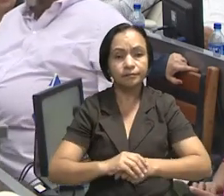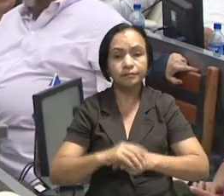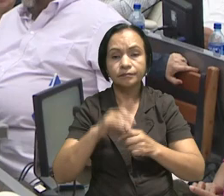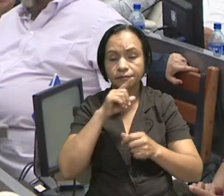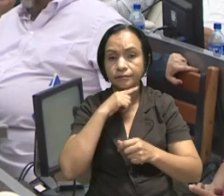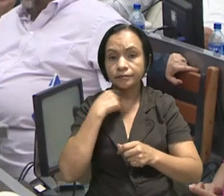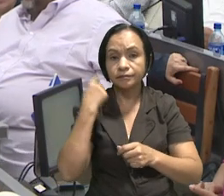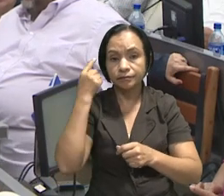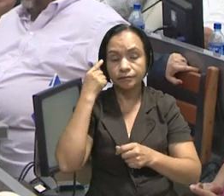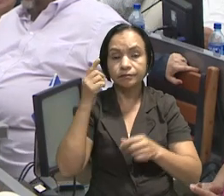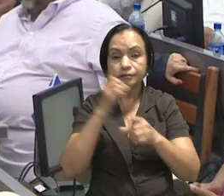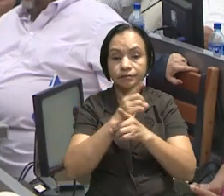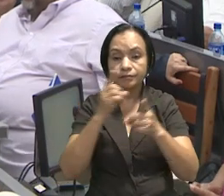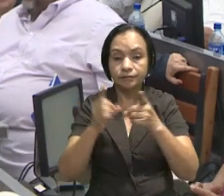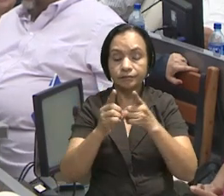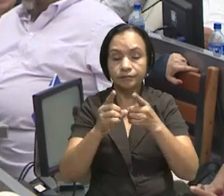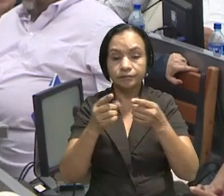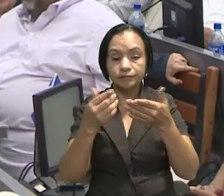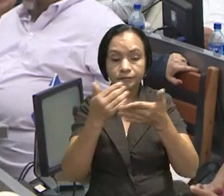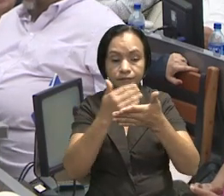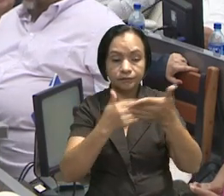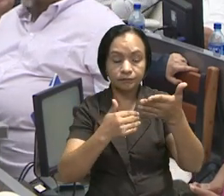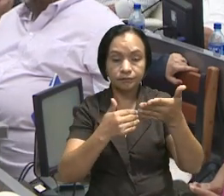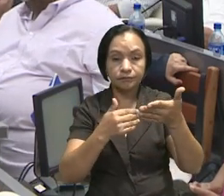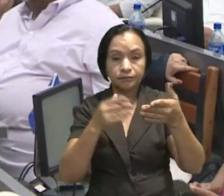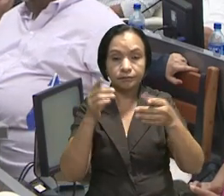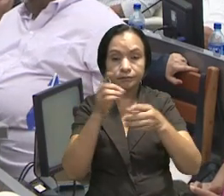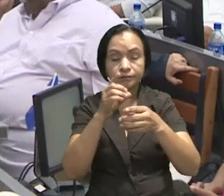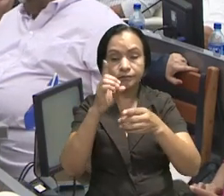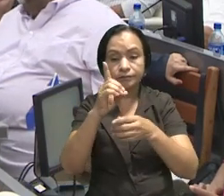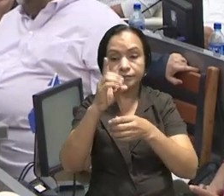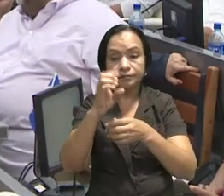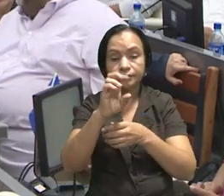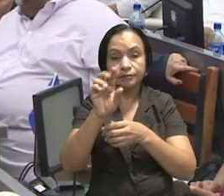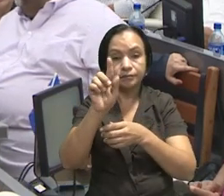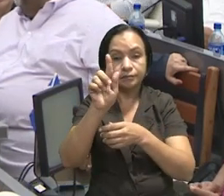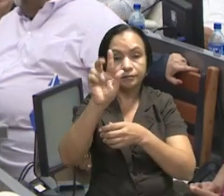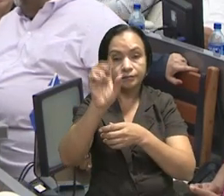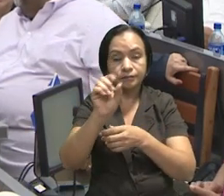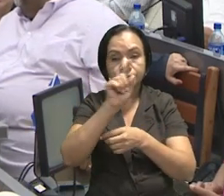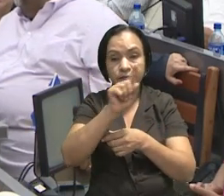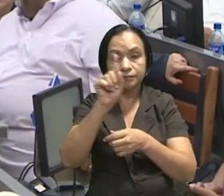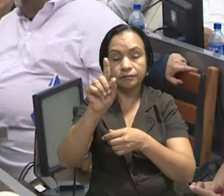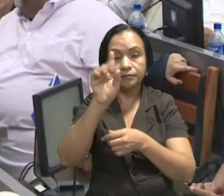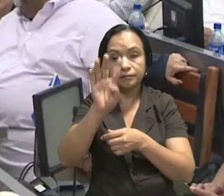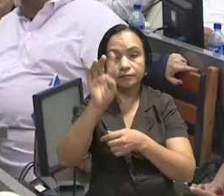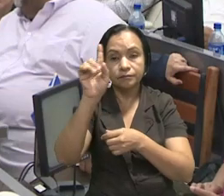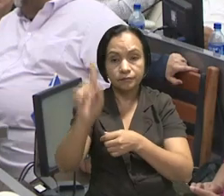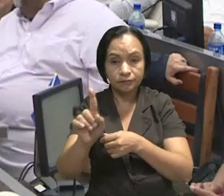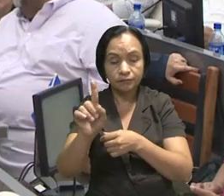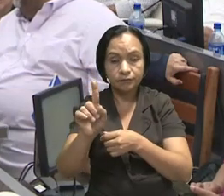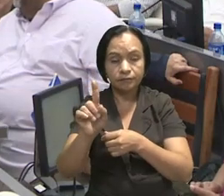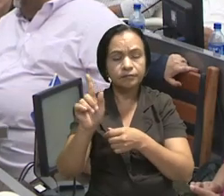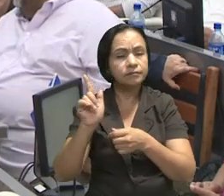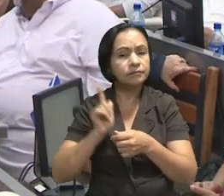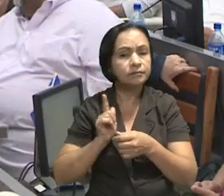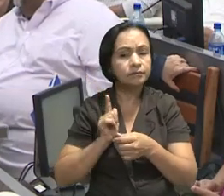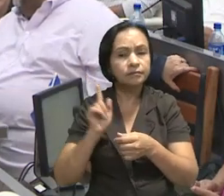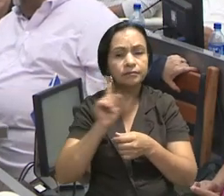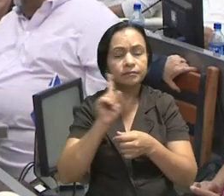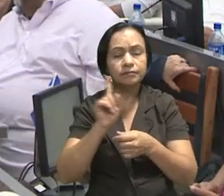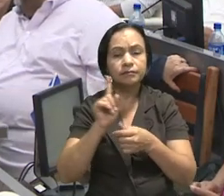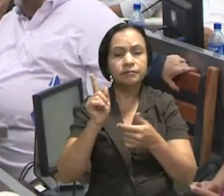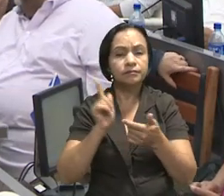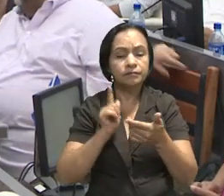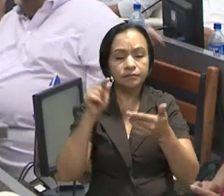¿verdad?, que debería ser derogada este decreto 1141 para que no exista en el